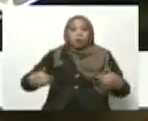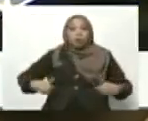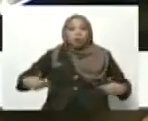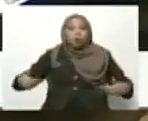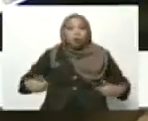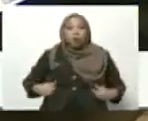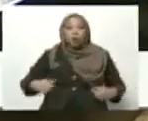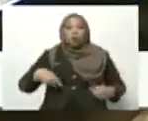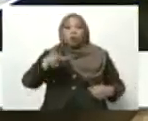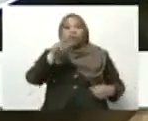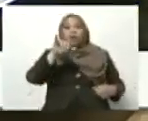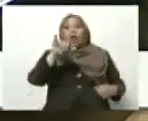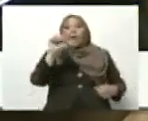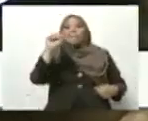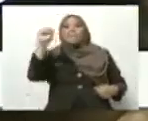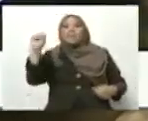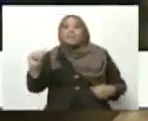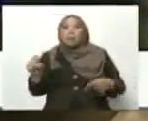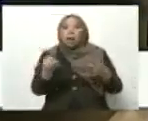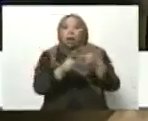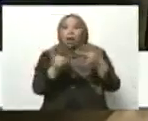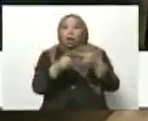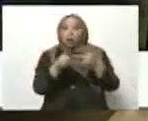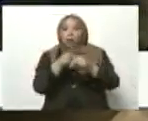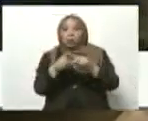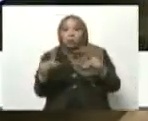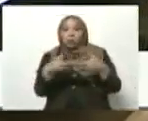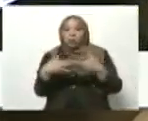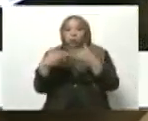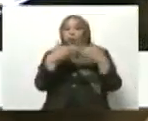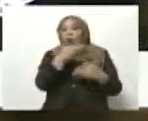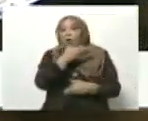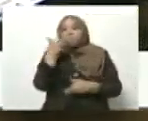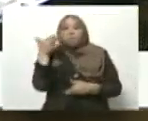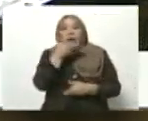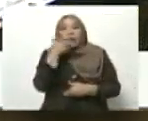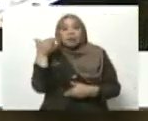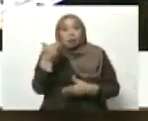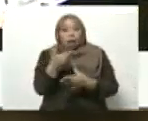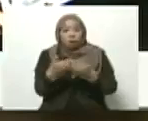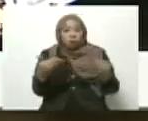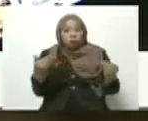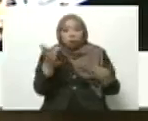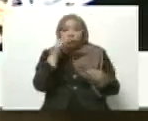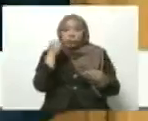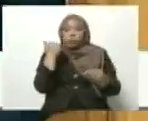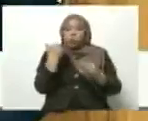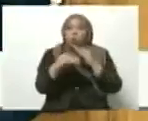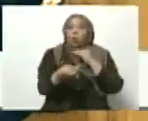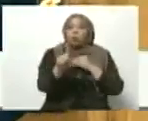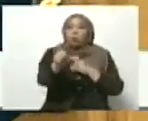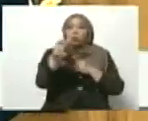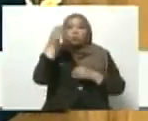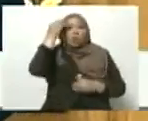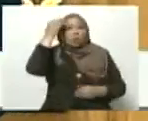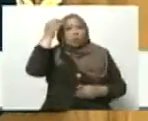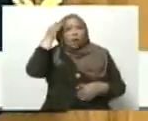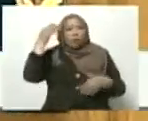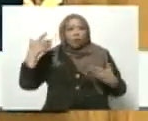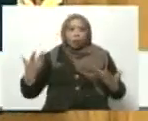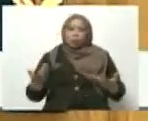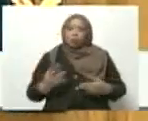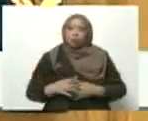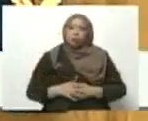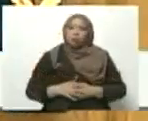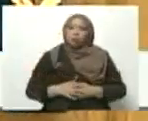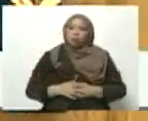Visa, a Mastercard? Mnuchin se interesaba era por Visa y Mastercard, no los venezolanos. Trump decía, mira, es que ustedes no entienden cuáles son las sanciones. Y